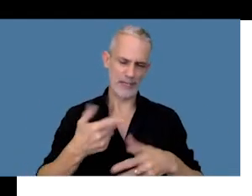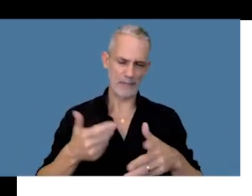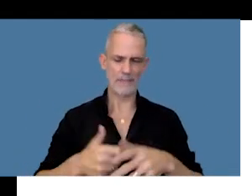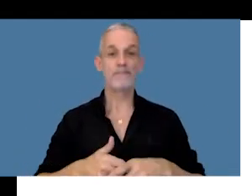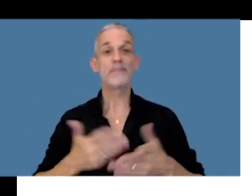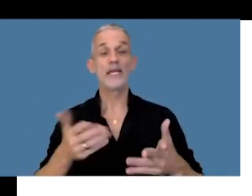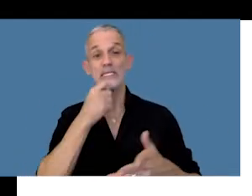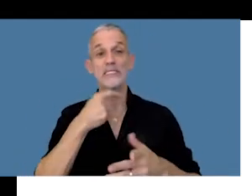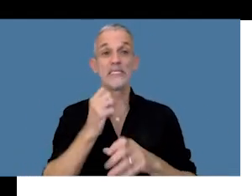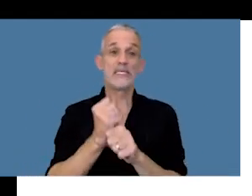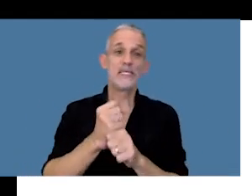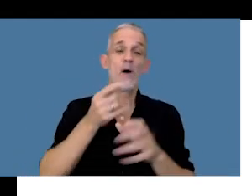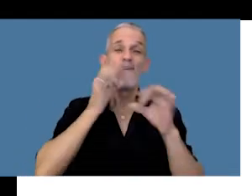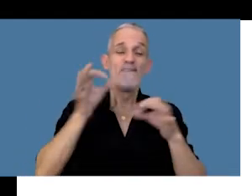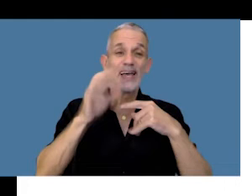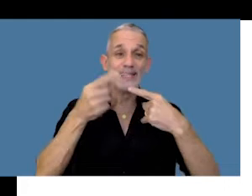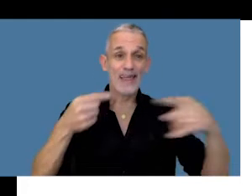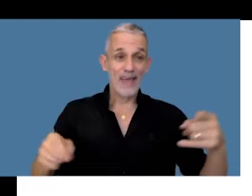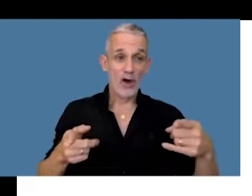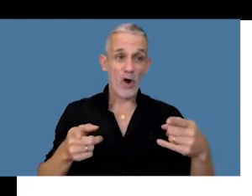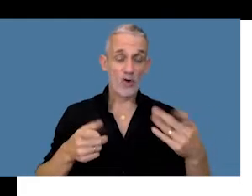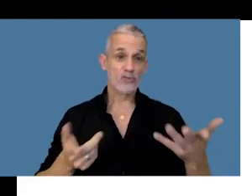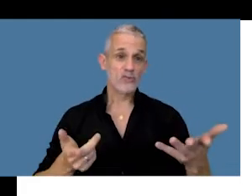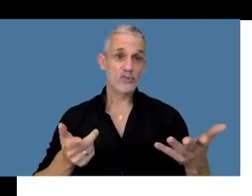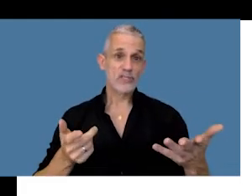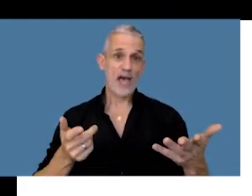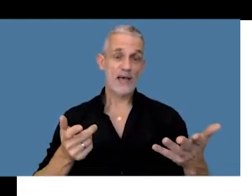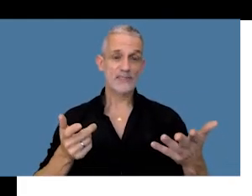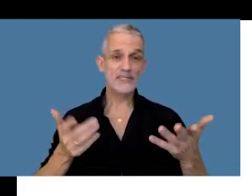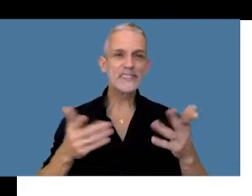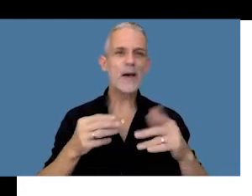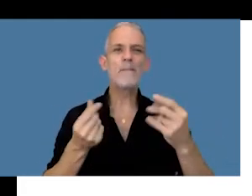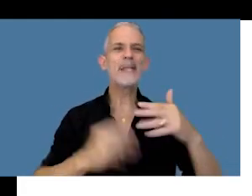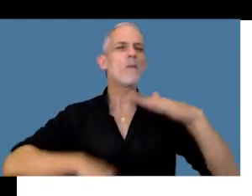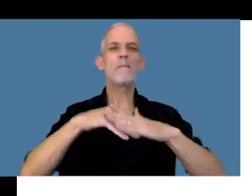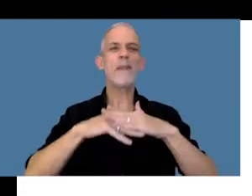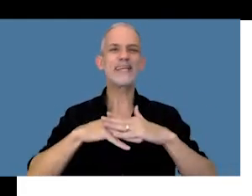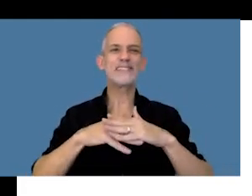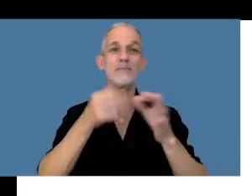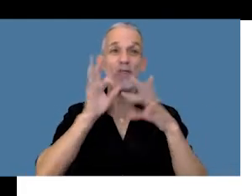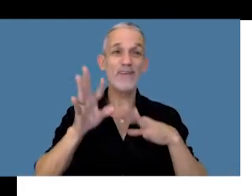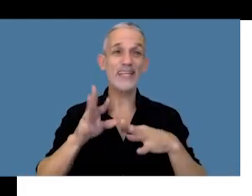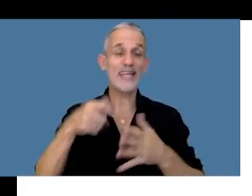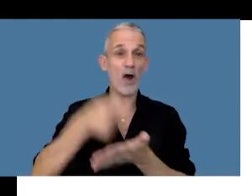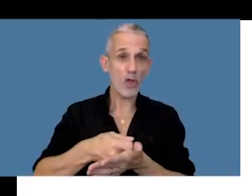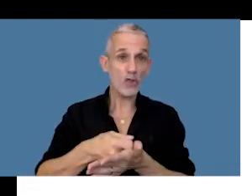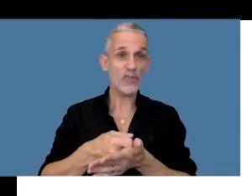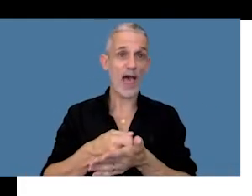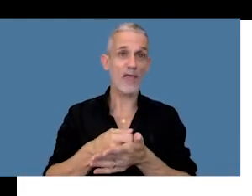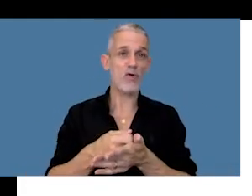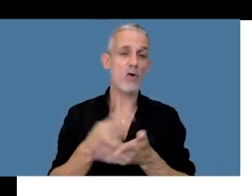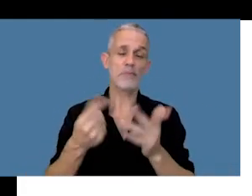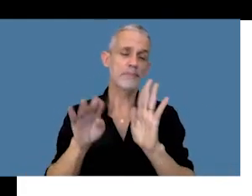Si hace venta de bienes, obviamente el precio máximo unitario de venta contado, lo que marque